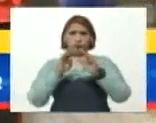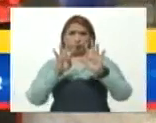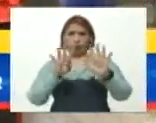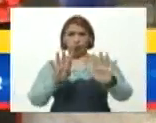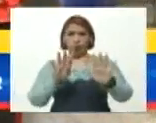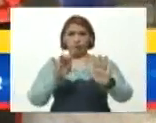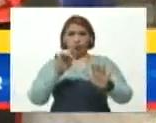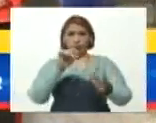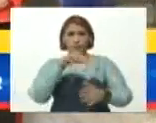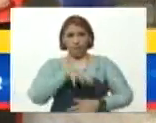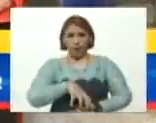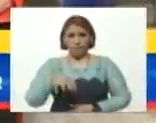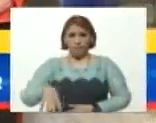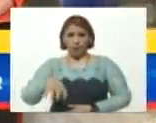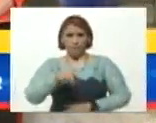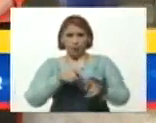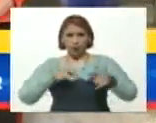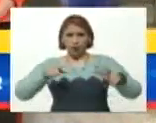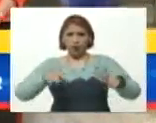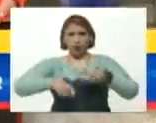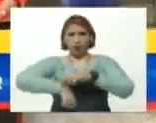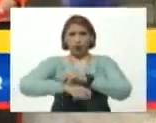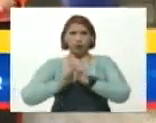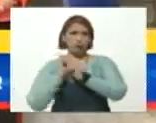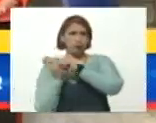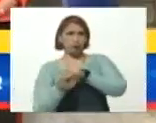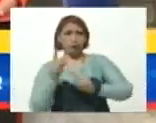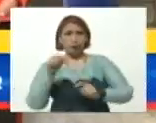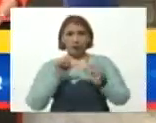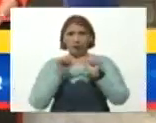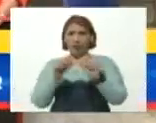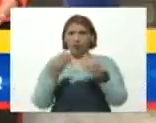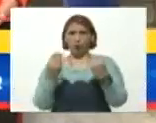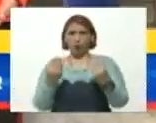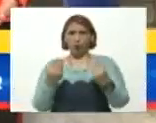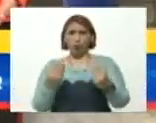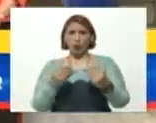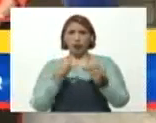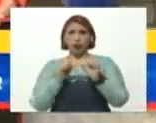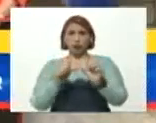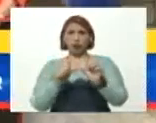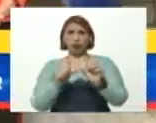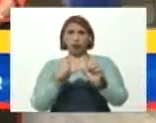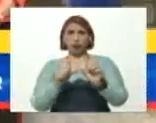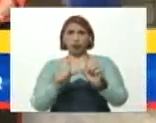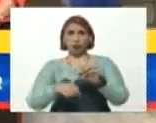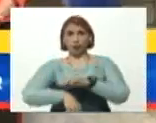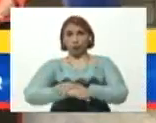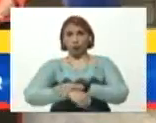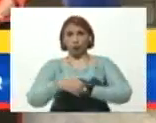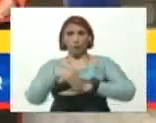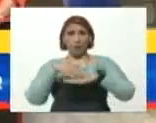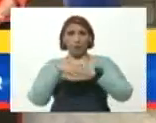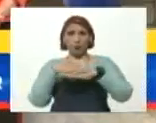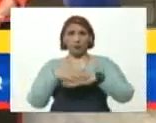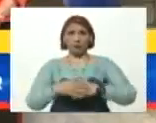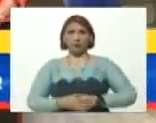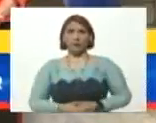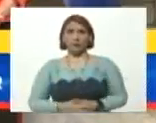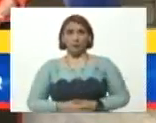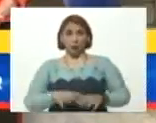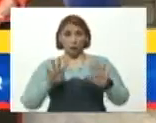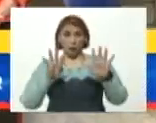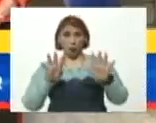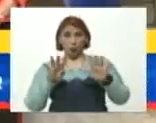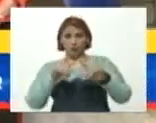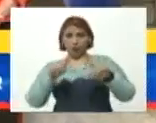9 estadios. 9 estadios de béisbol que le quedaron como patrimonio. De fútbol, perdón, corrijo.